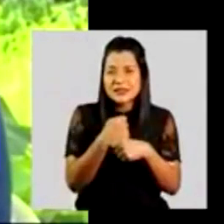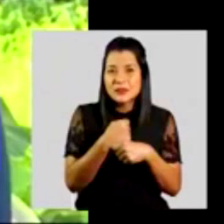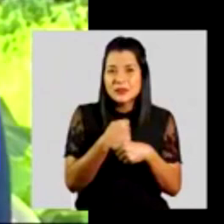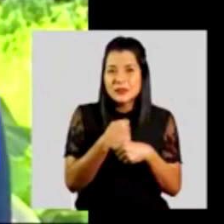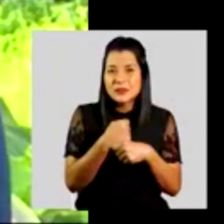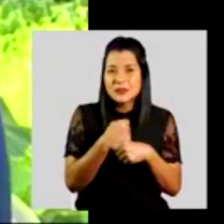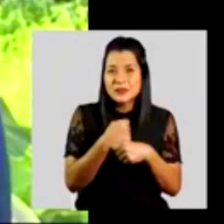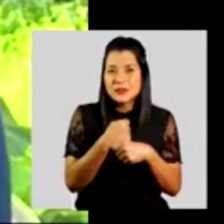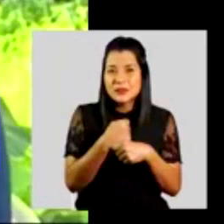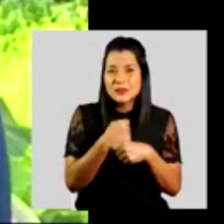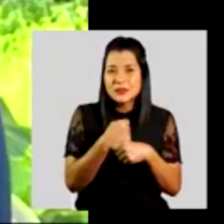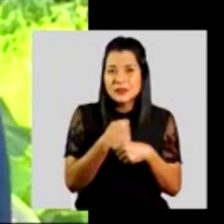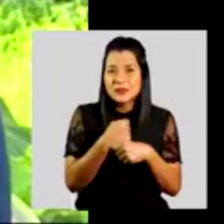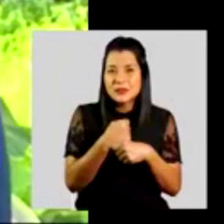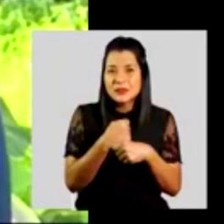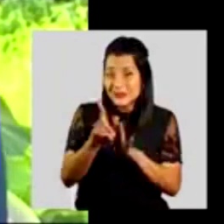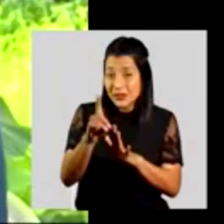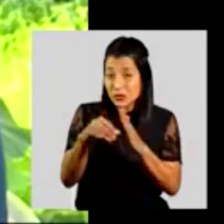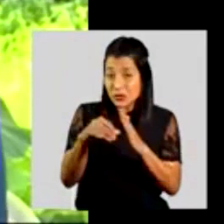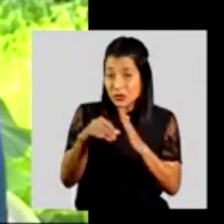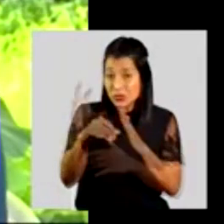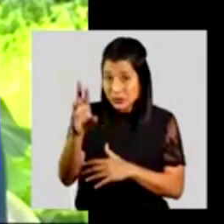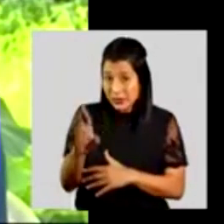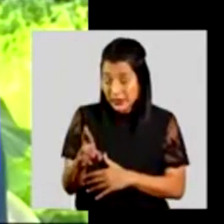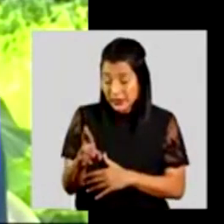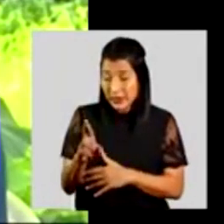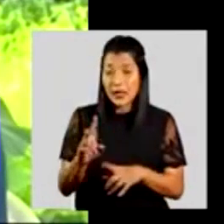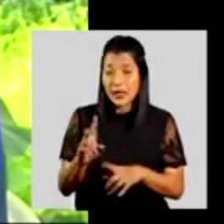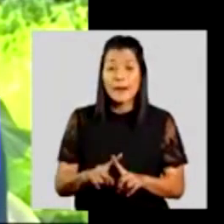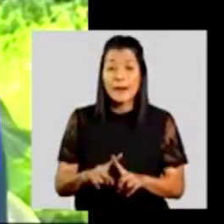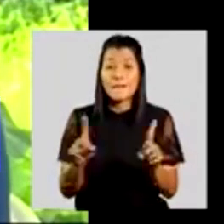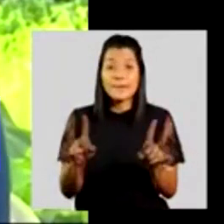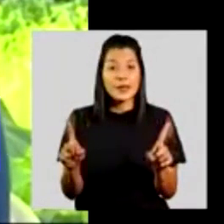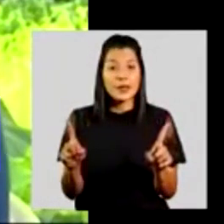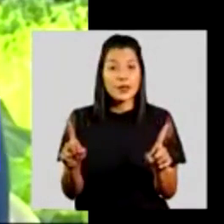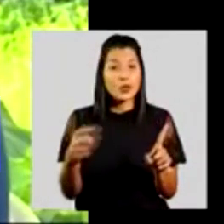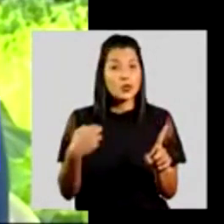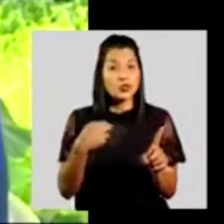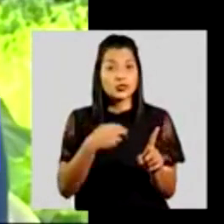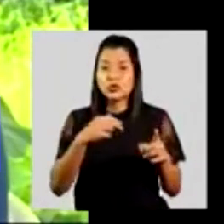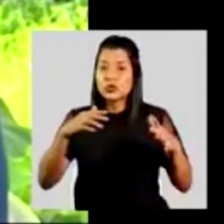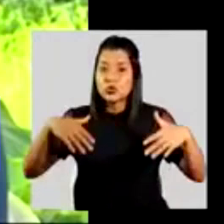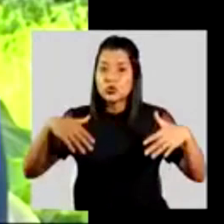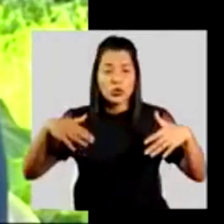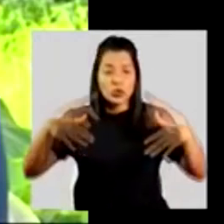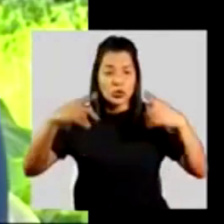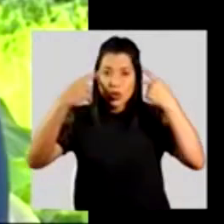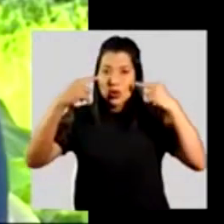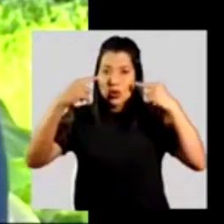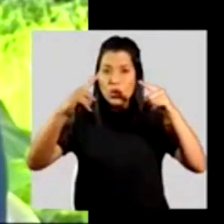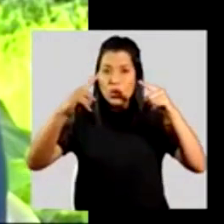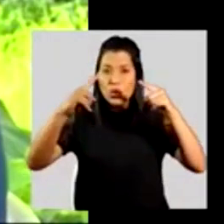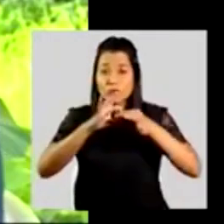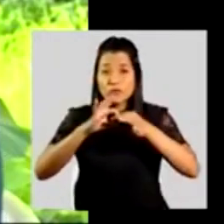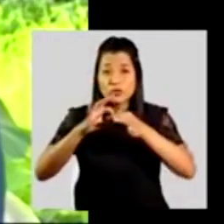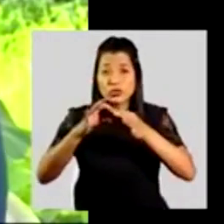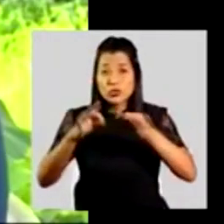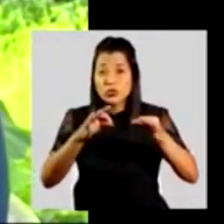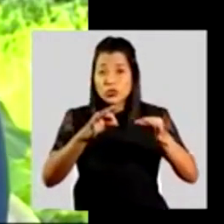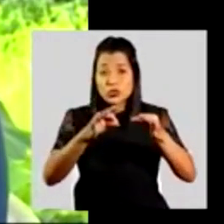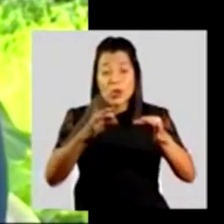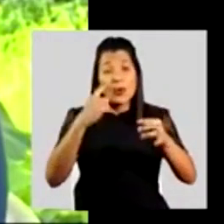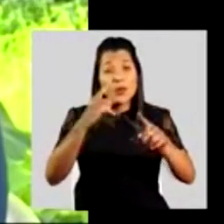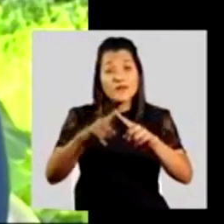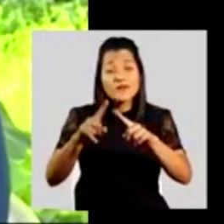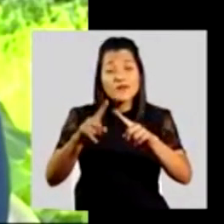desarrollo costarricense, no obstante, no hemos podido incursionar en el ámbito del turismo por diferentes circunstancias. La